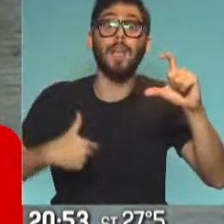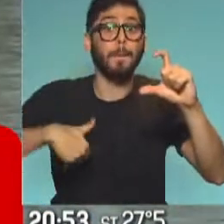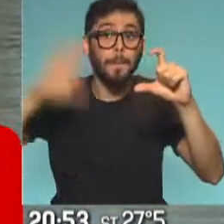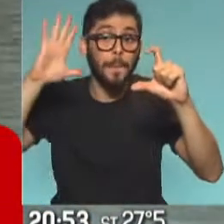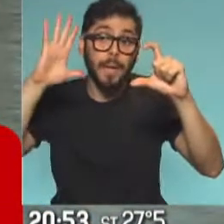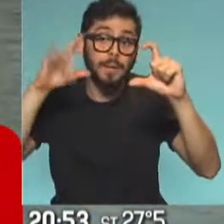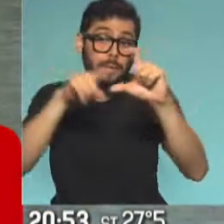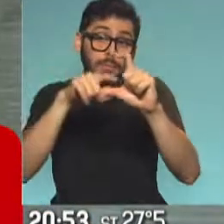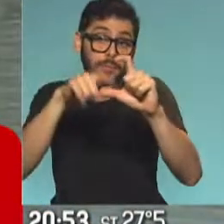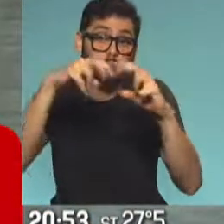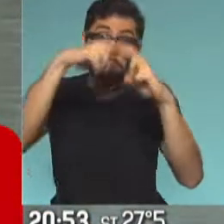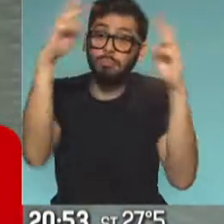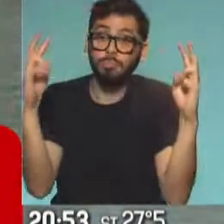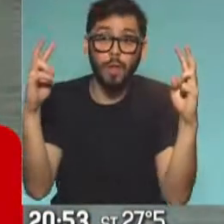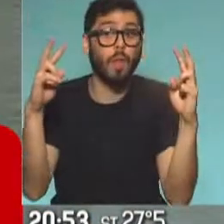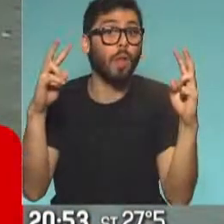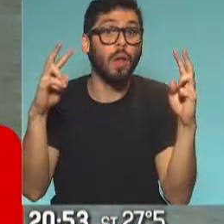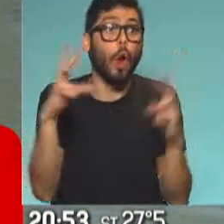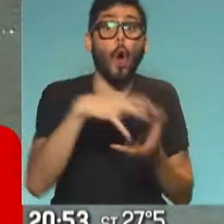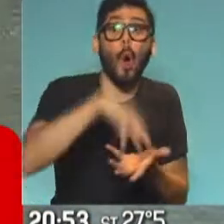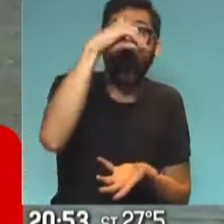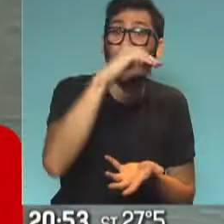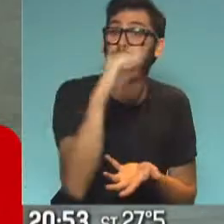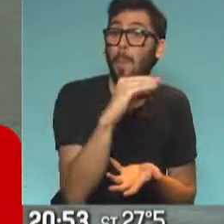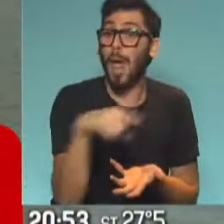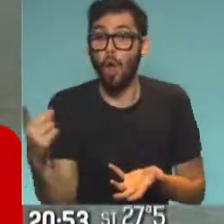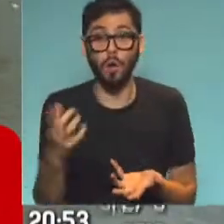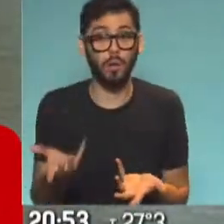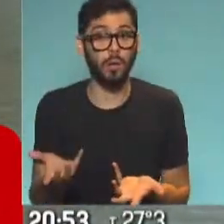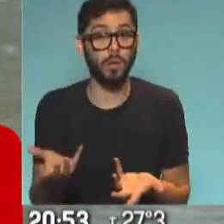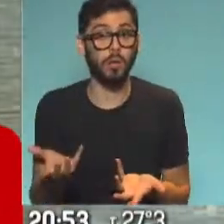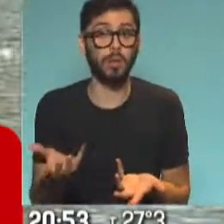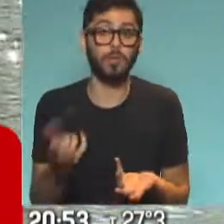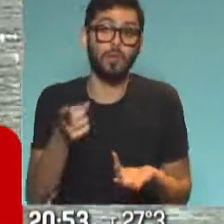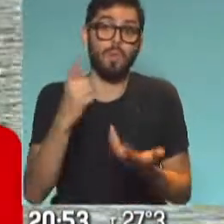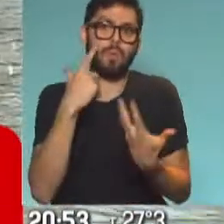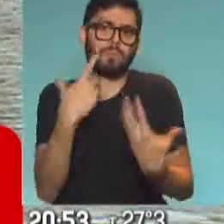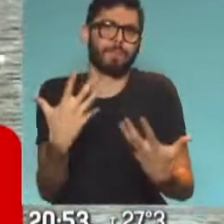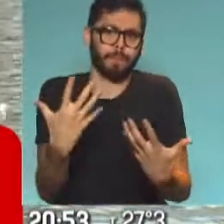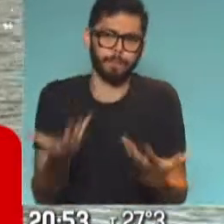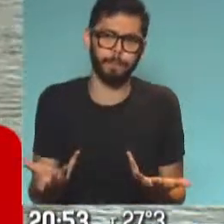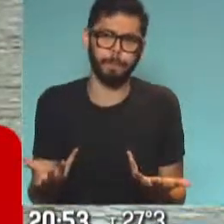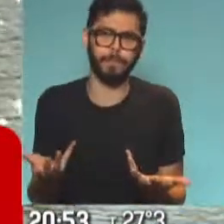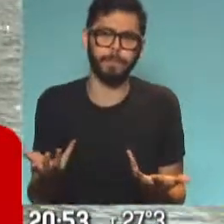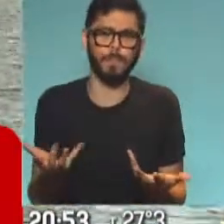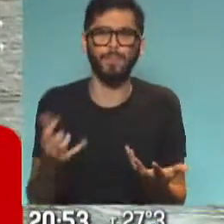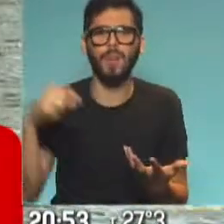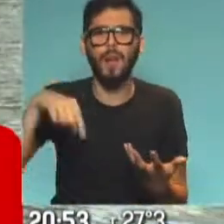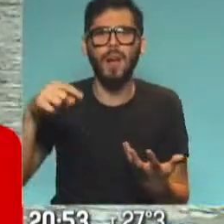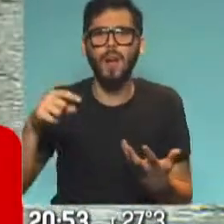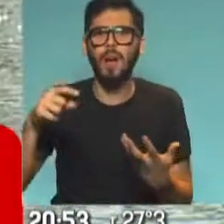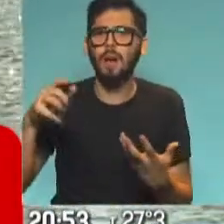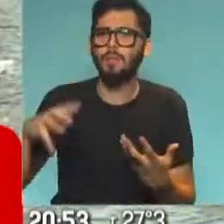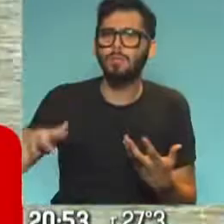obelisco. Así que también es un ícono en ese sentido. Y acá lo que vas a encontrar es un amor por